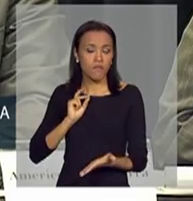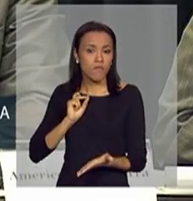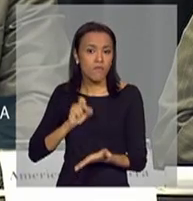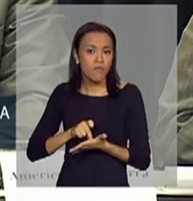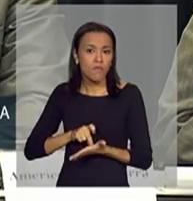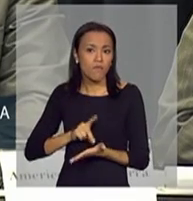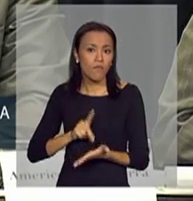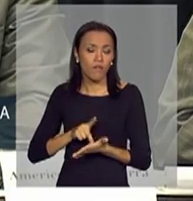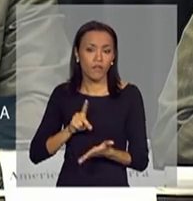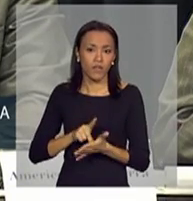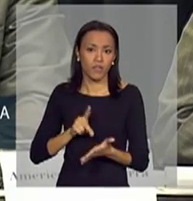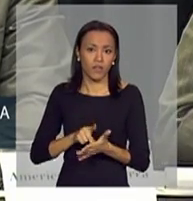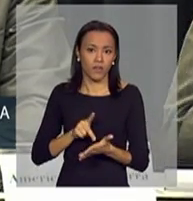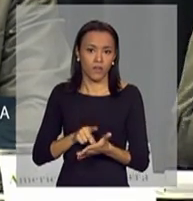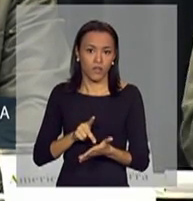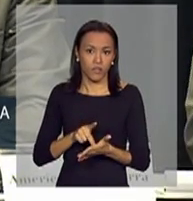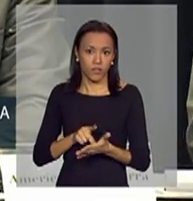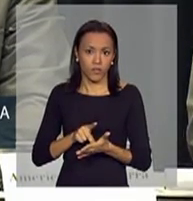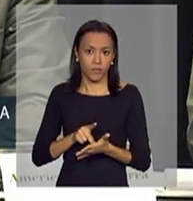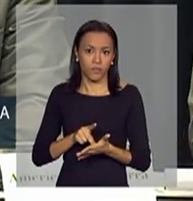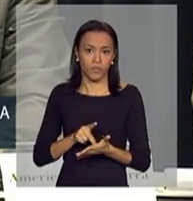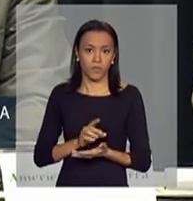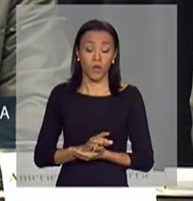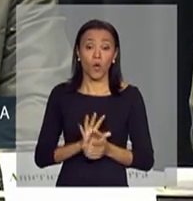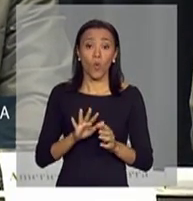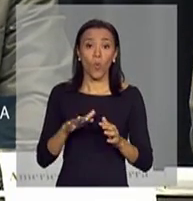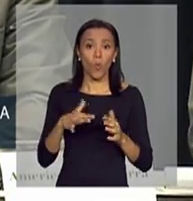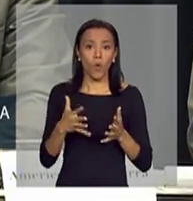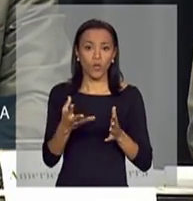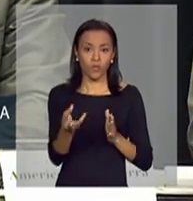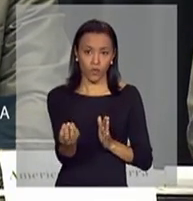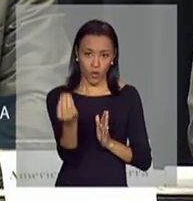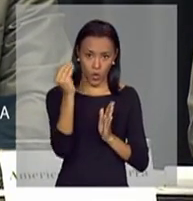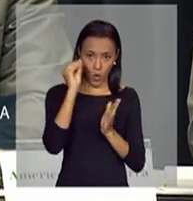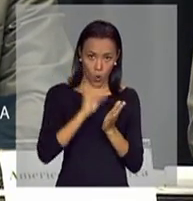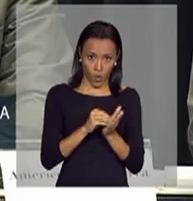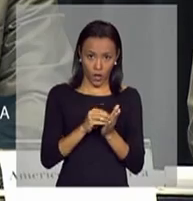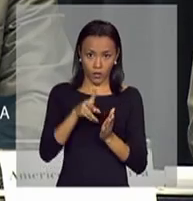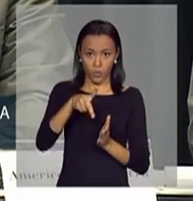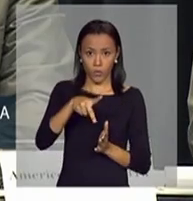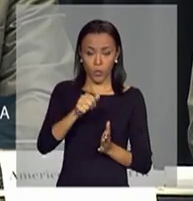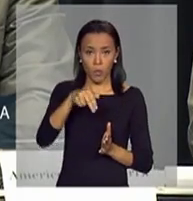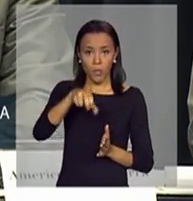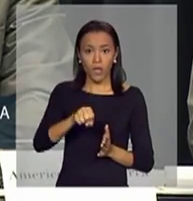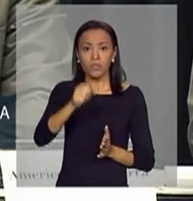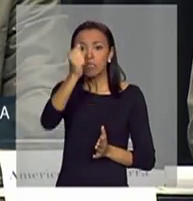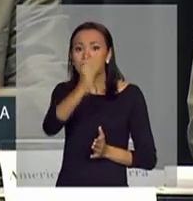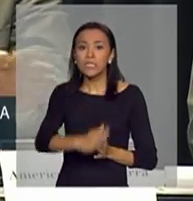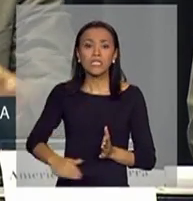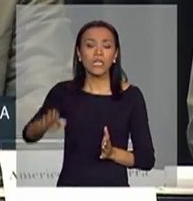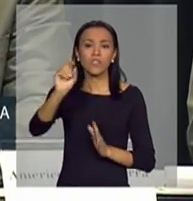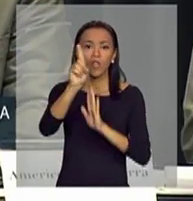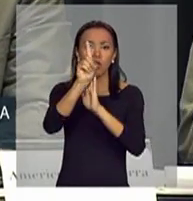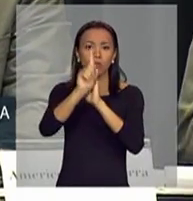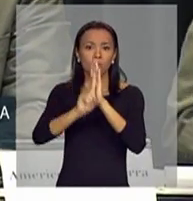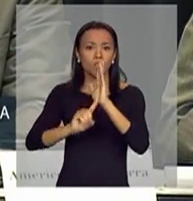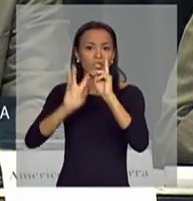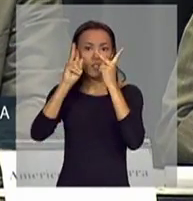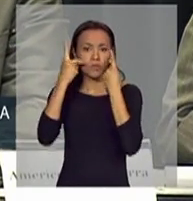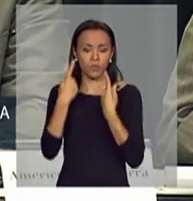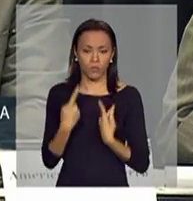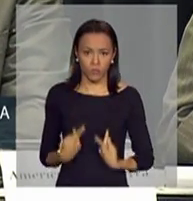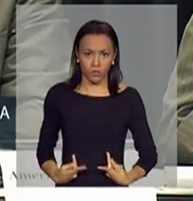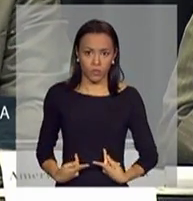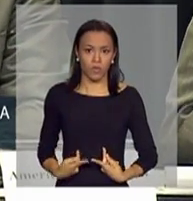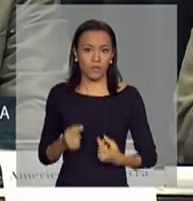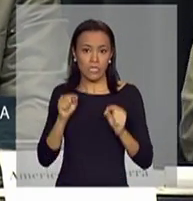2009, cuando fue incorporado en el Plan Nacional de Derechos Humanos número 3 de Brasil, donde se incorpora